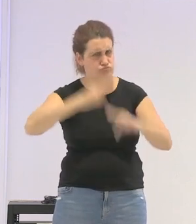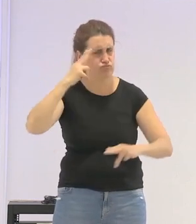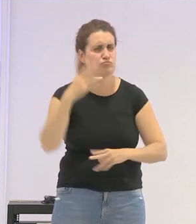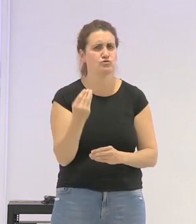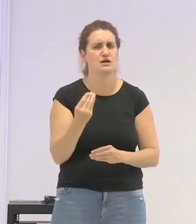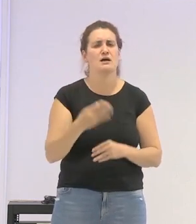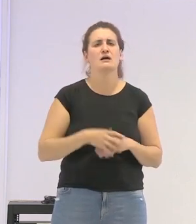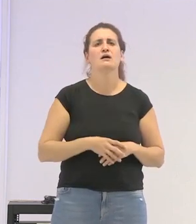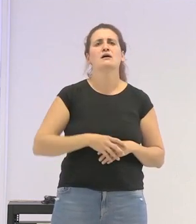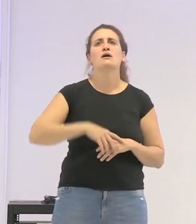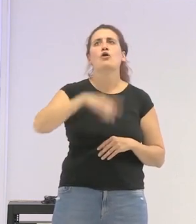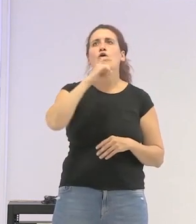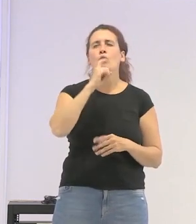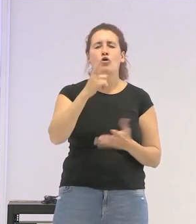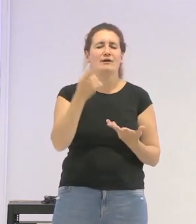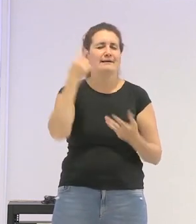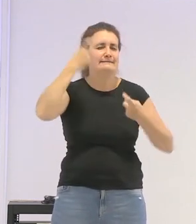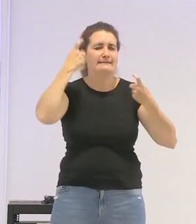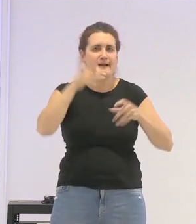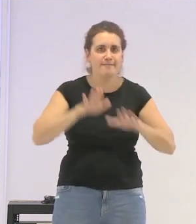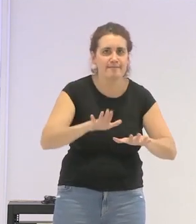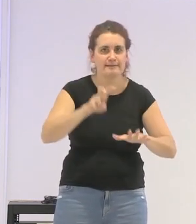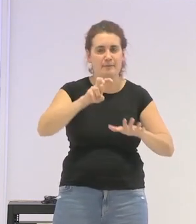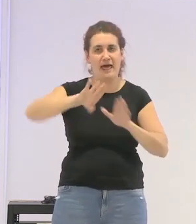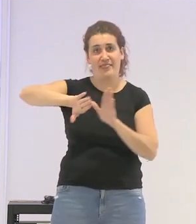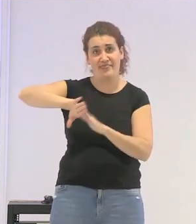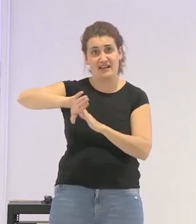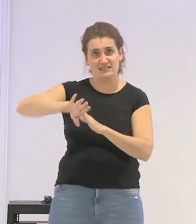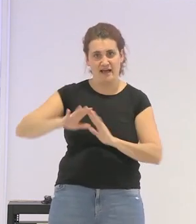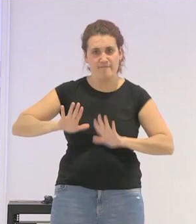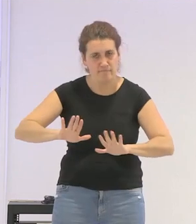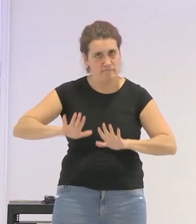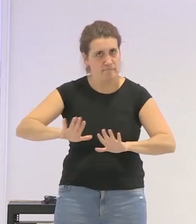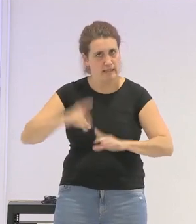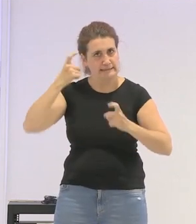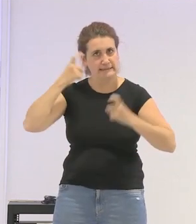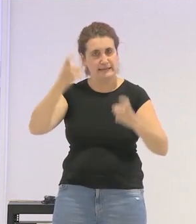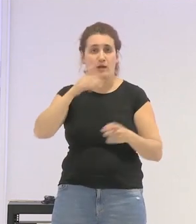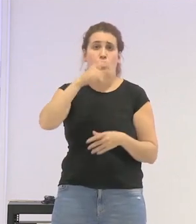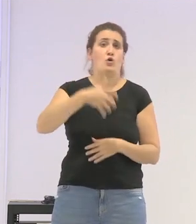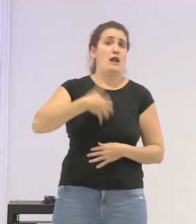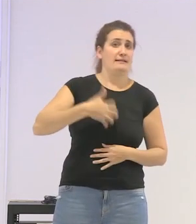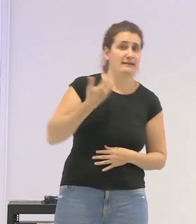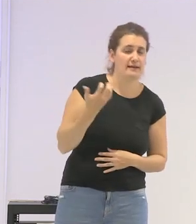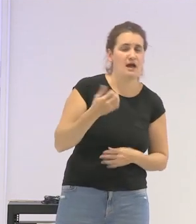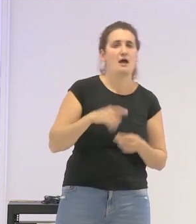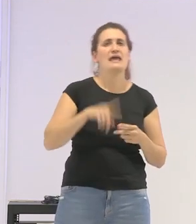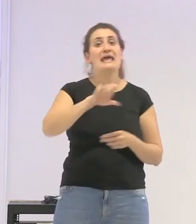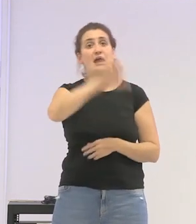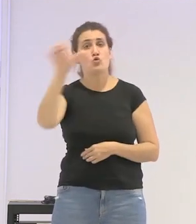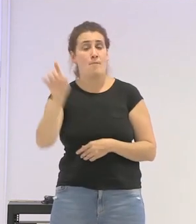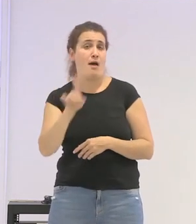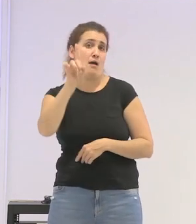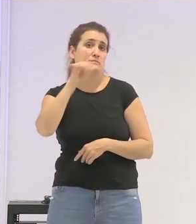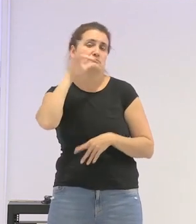intentar frenar los avances de derechos, pues como el reciente que se ha producido en Argentina. Y en Europa del Este, además, están vinculados con